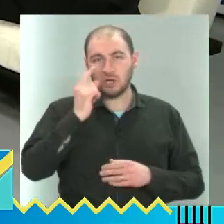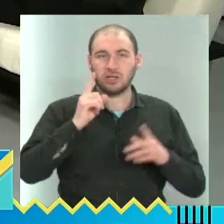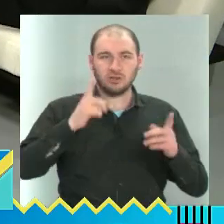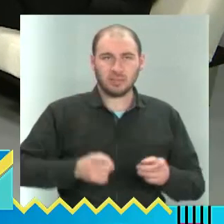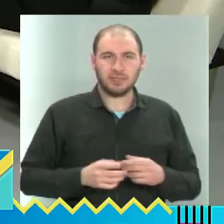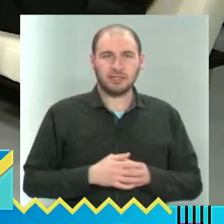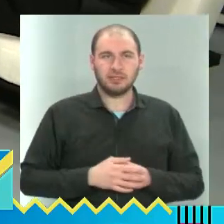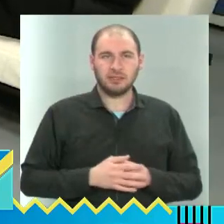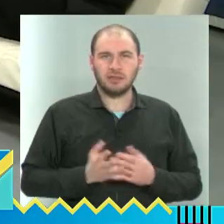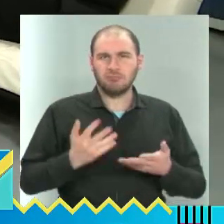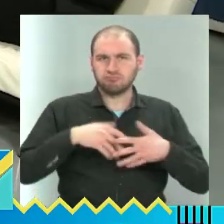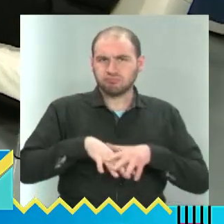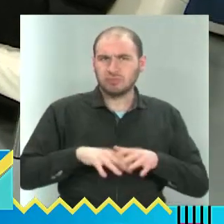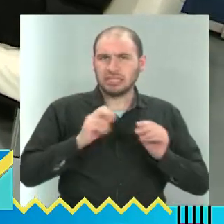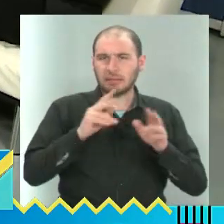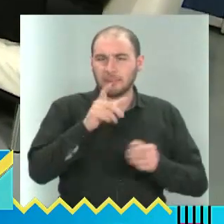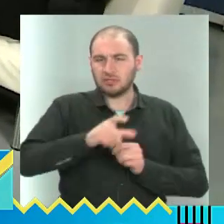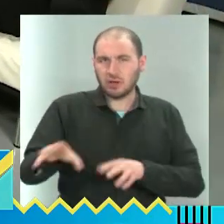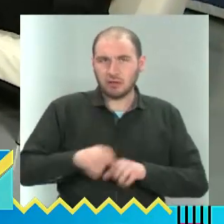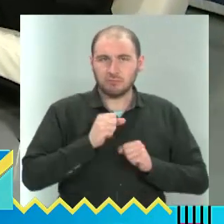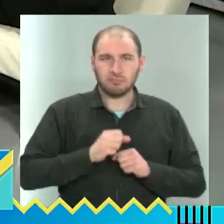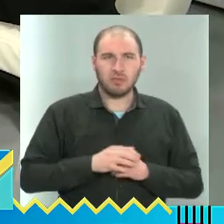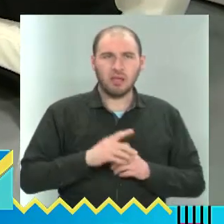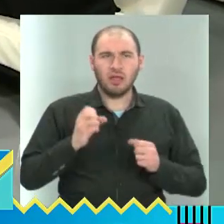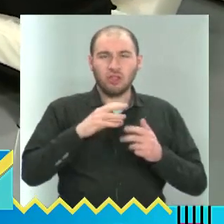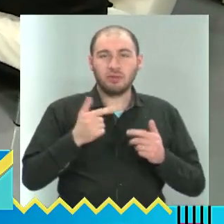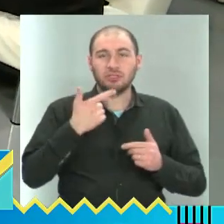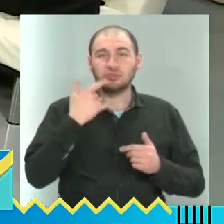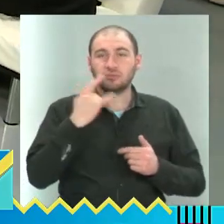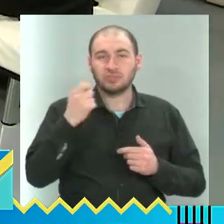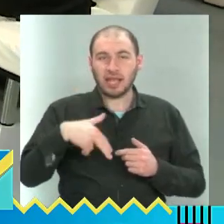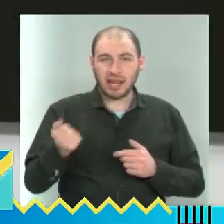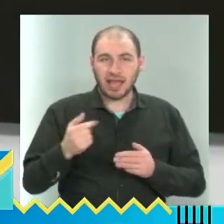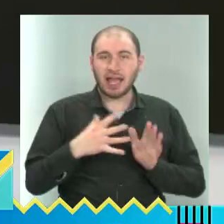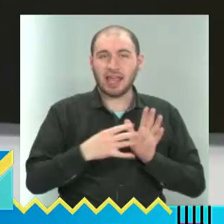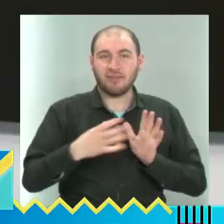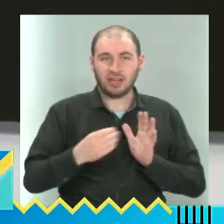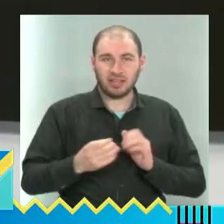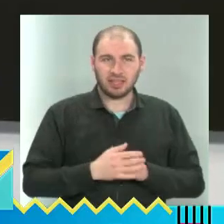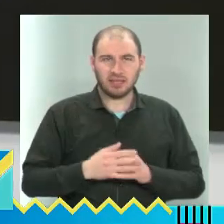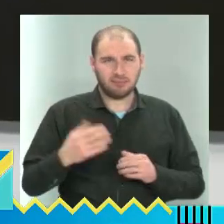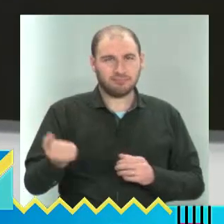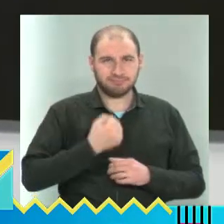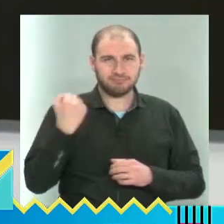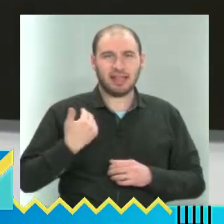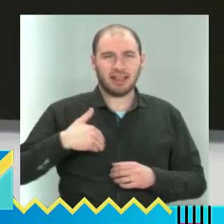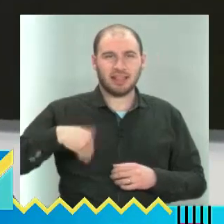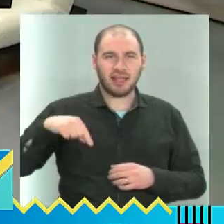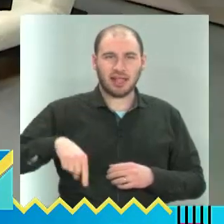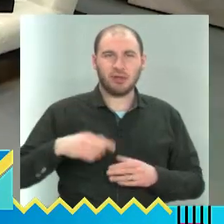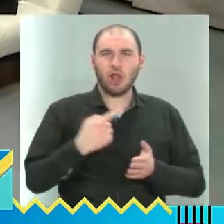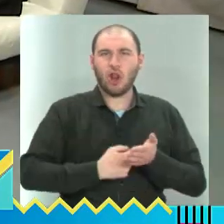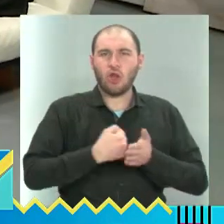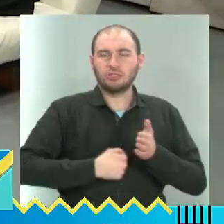también en medio de causas de trata de personas. Y voy a nombrar a Susana Trimarco, ¿sí?, referente ampliamente en nuestro país por la